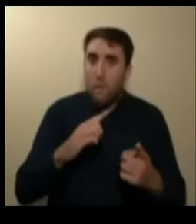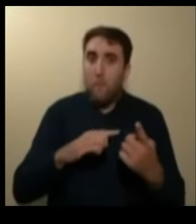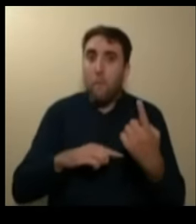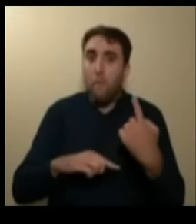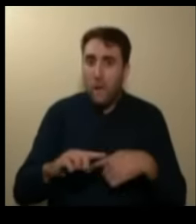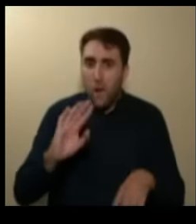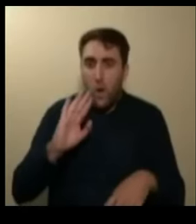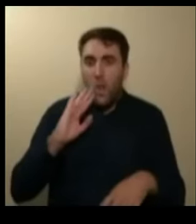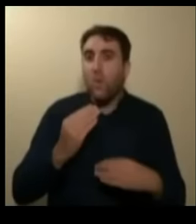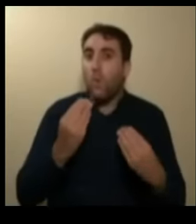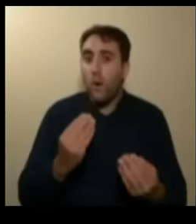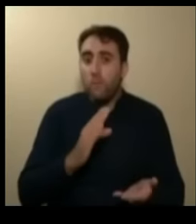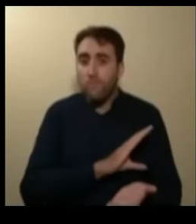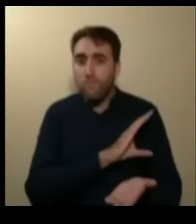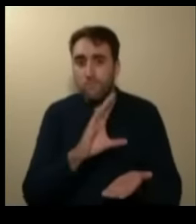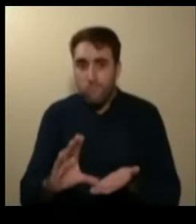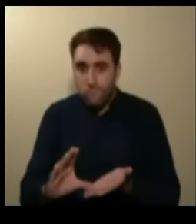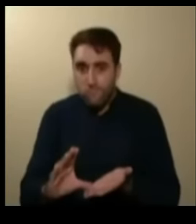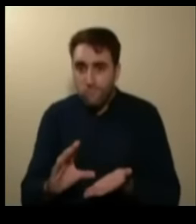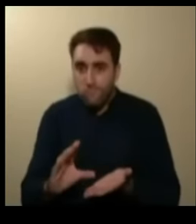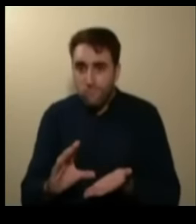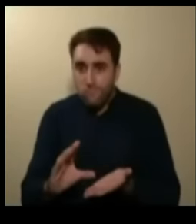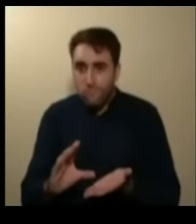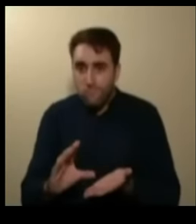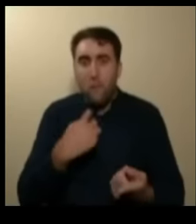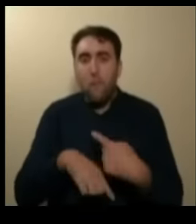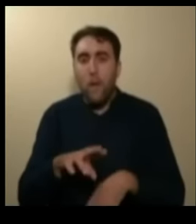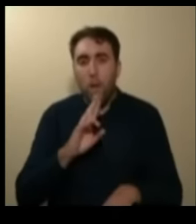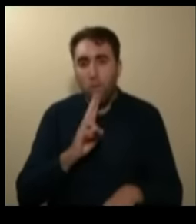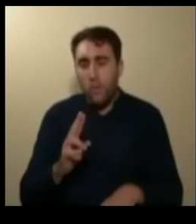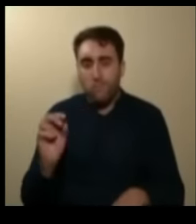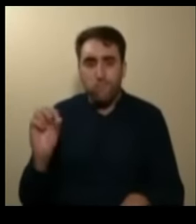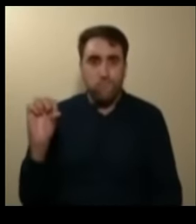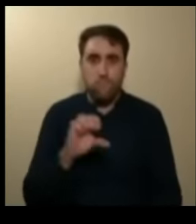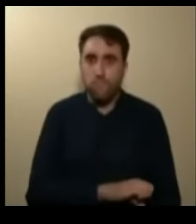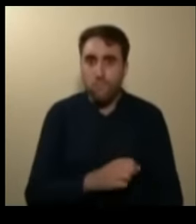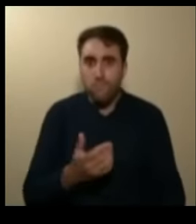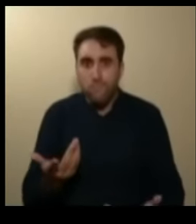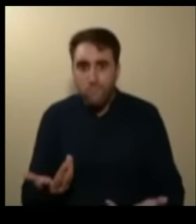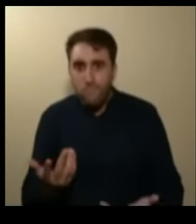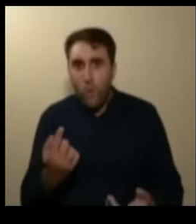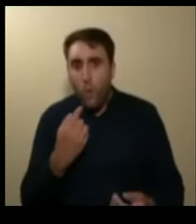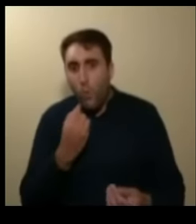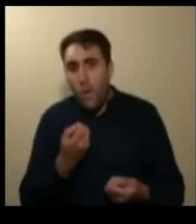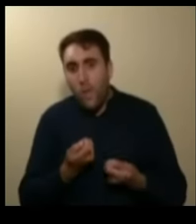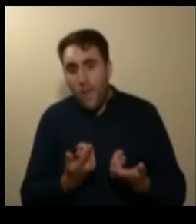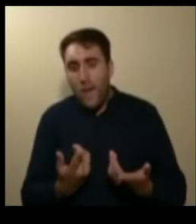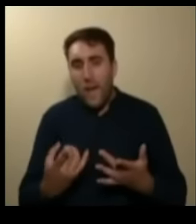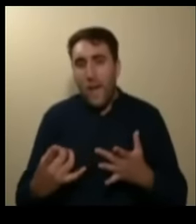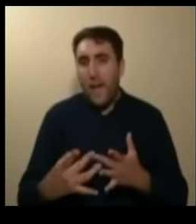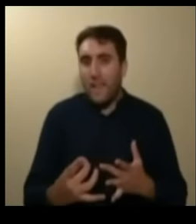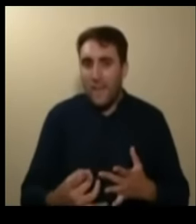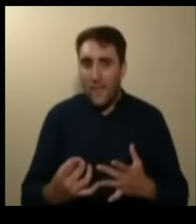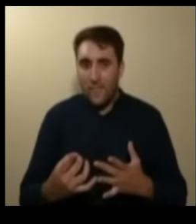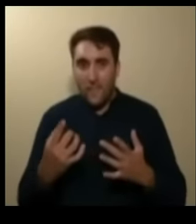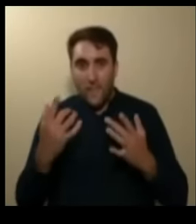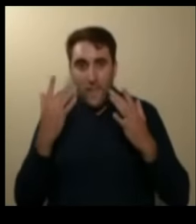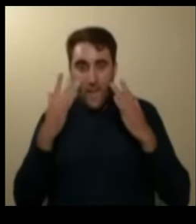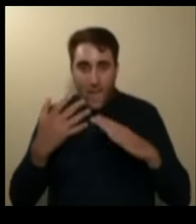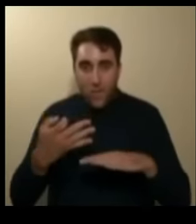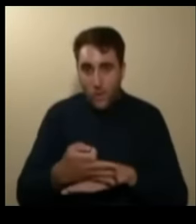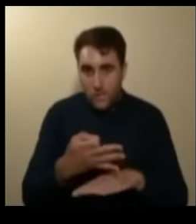que son la época en la que se han obtenido los peores resultados. Los peores resultados en cuanto a la formación, en cuanto a la